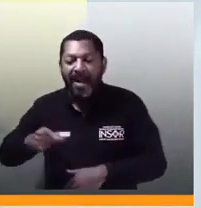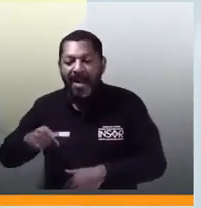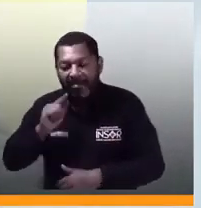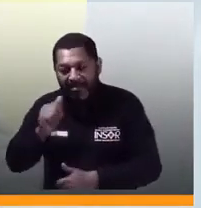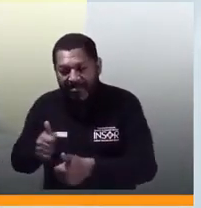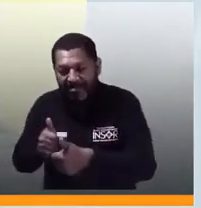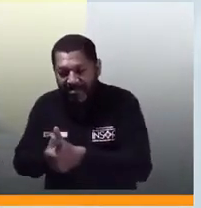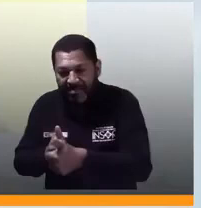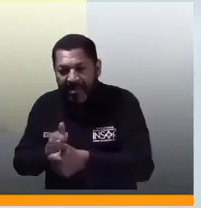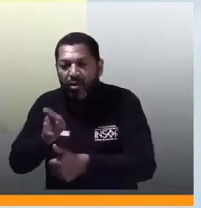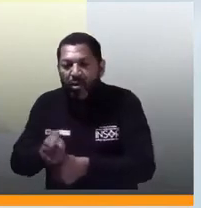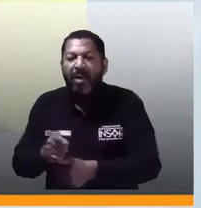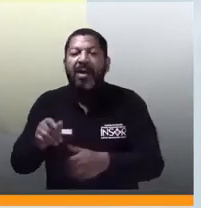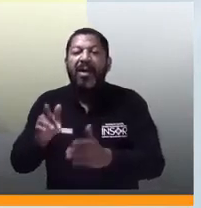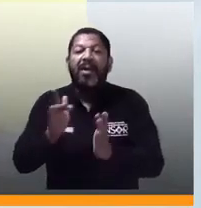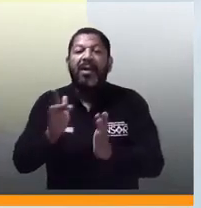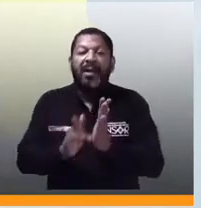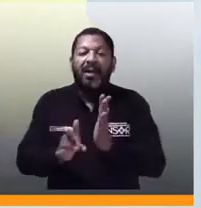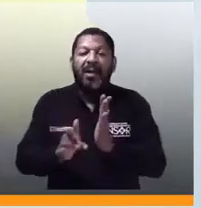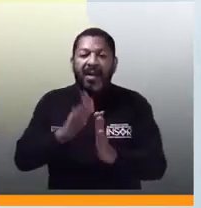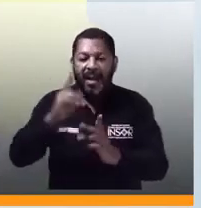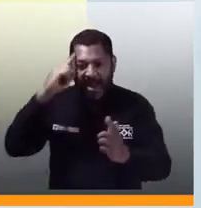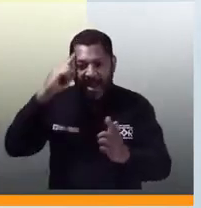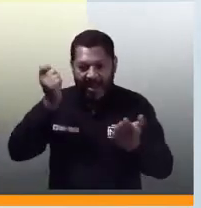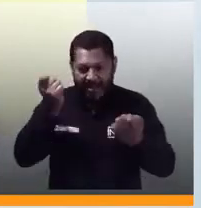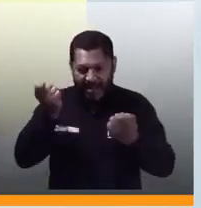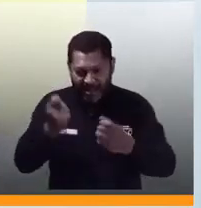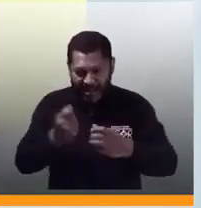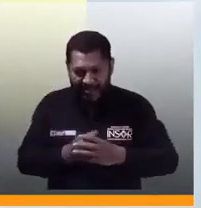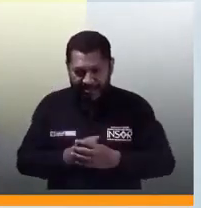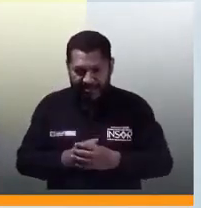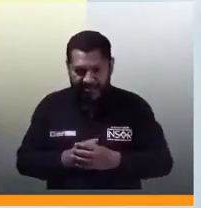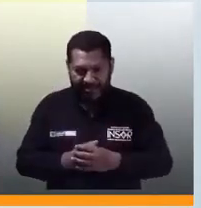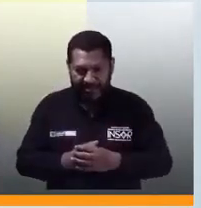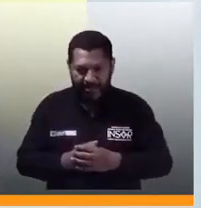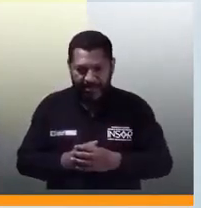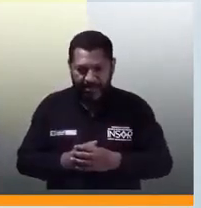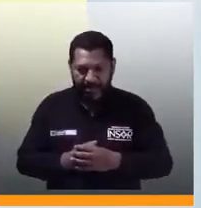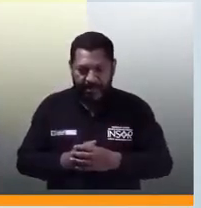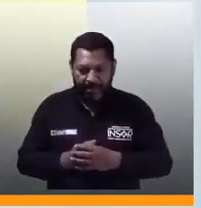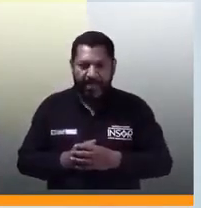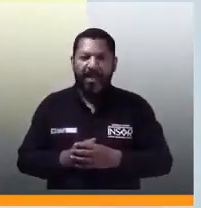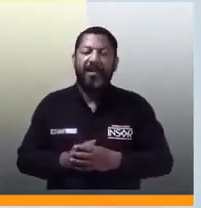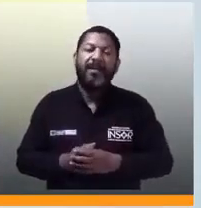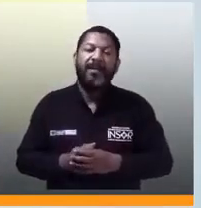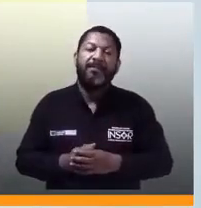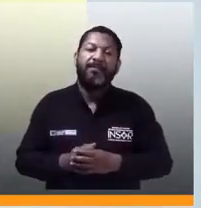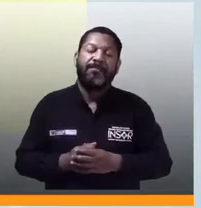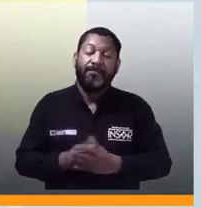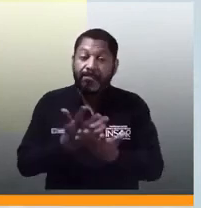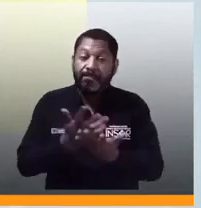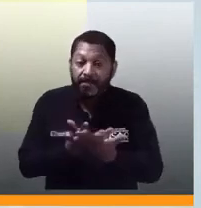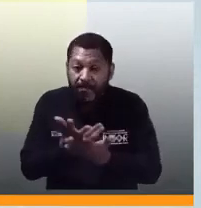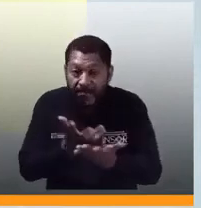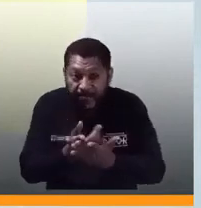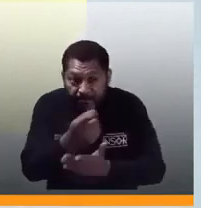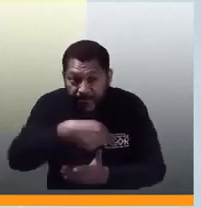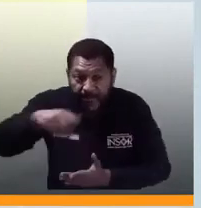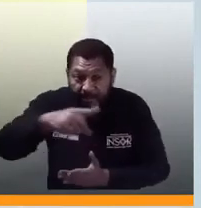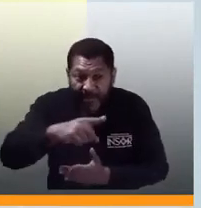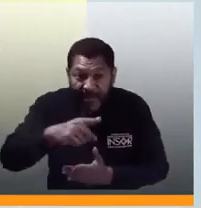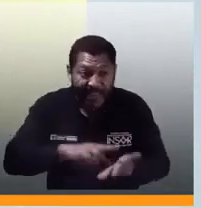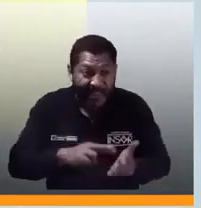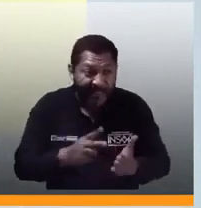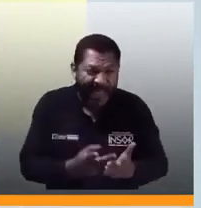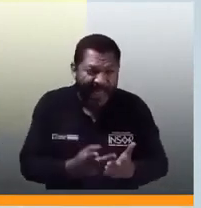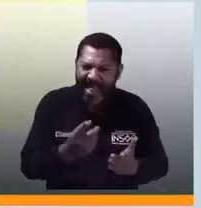aplicación de esta estrategia. Mi recomendación es que inicien de a poco, si no están